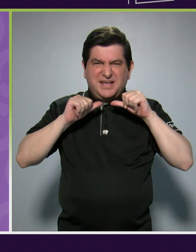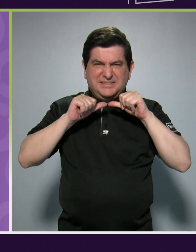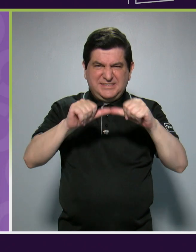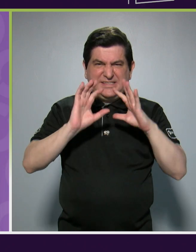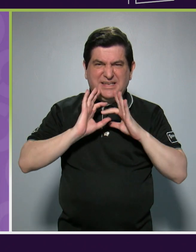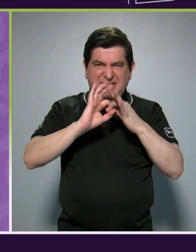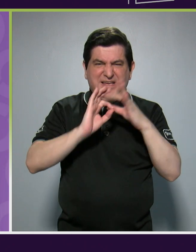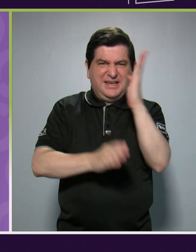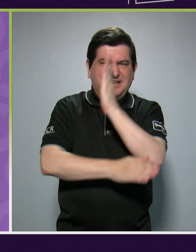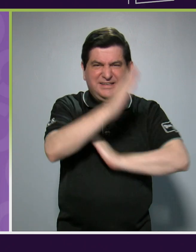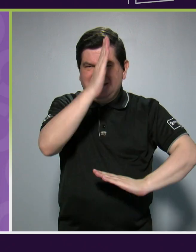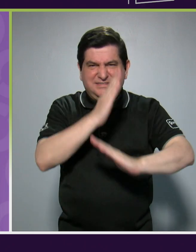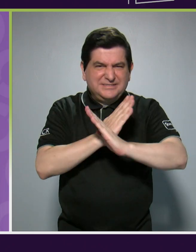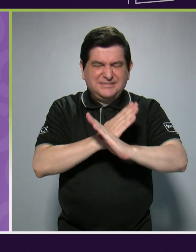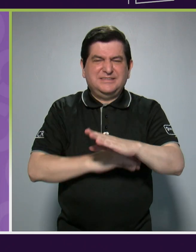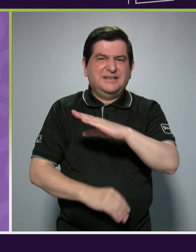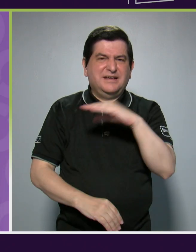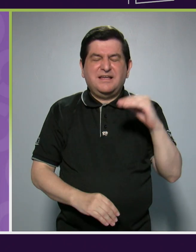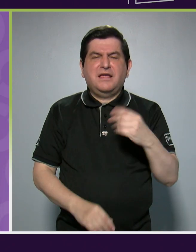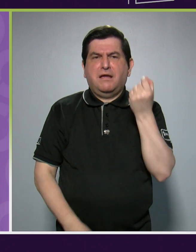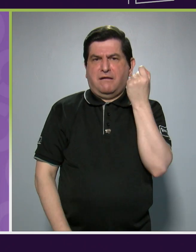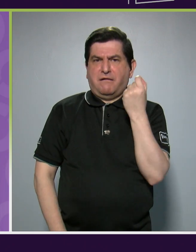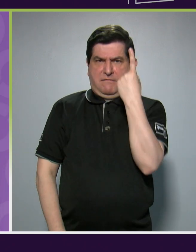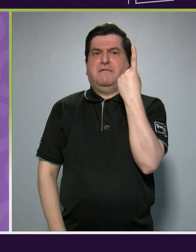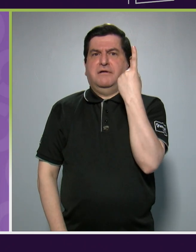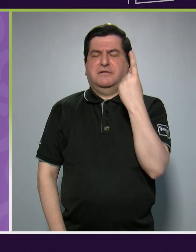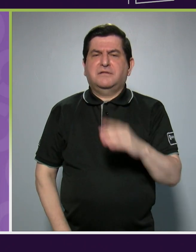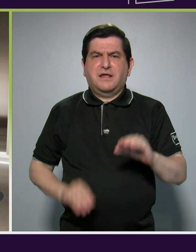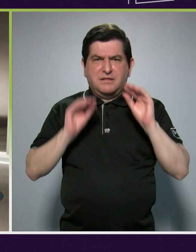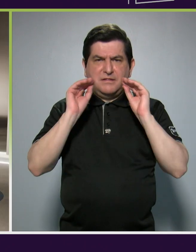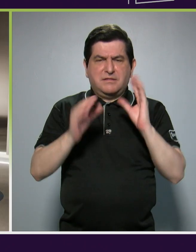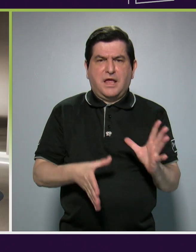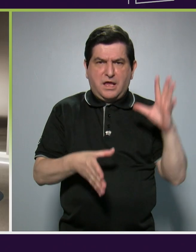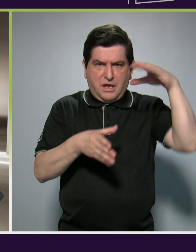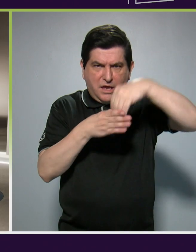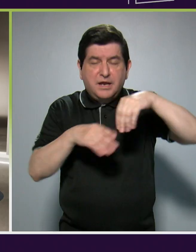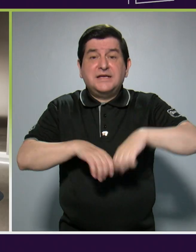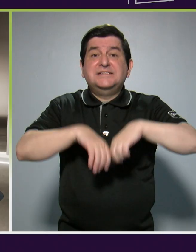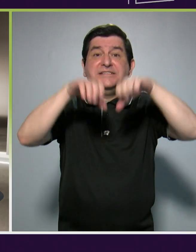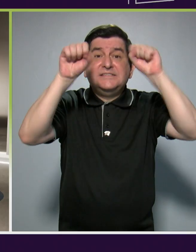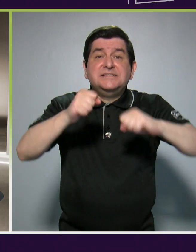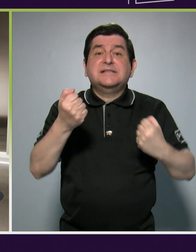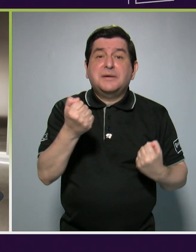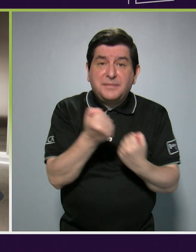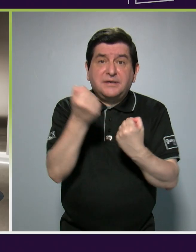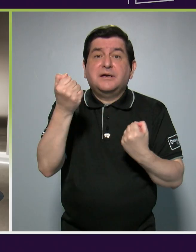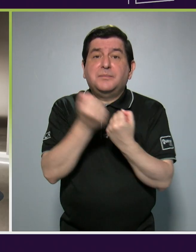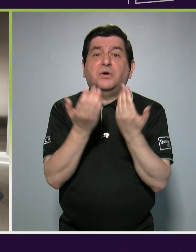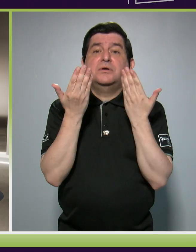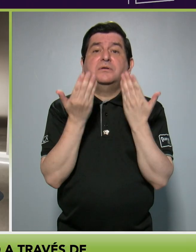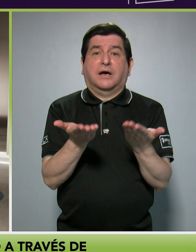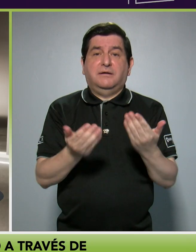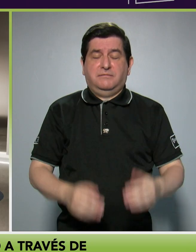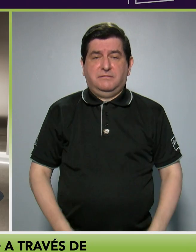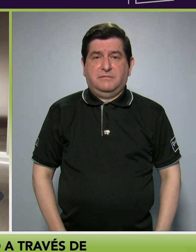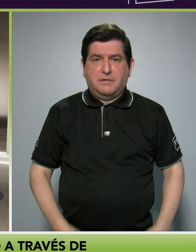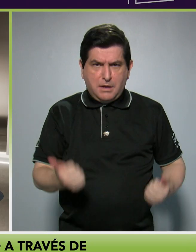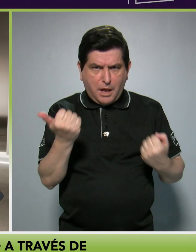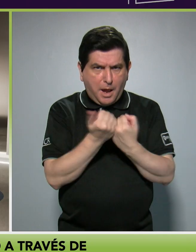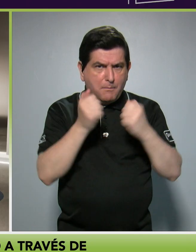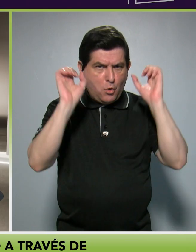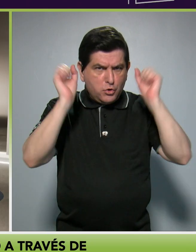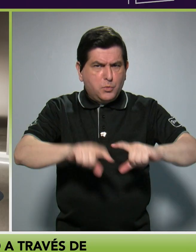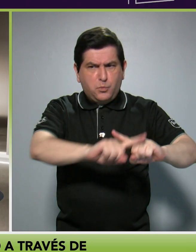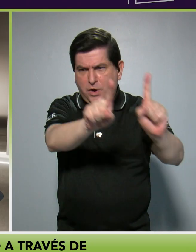alrededor de la discapacidad, y entender también la educación inclusiva como un sistema de apoyos, ¿verdad? Y los apoyos pueden ser